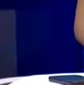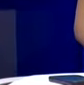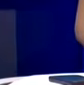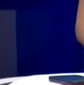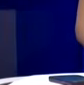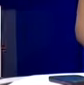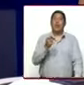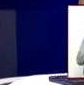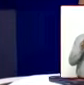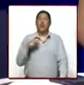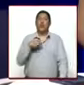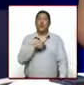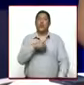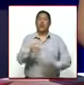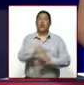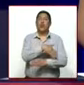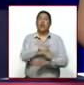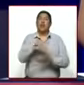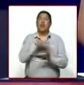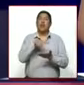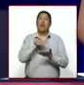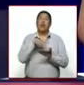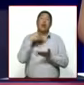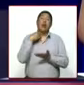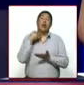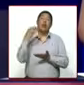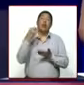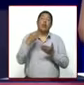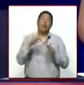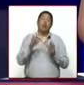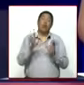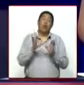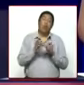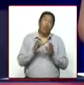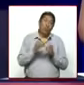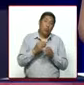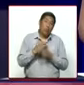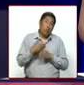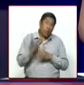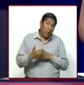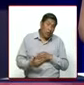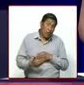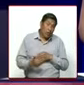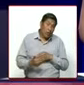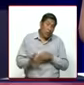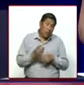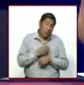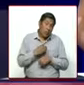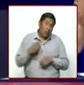Rápidamente en vivo con esta unidad móvil, la Asamblea Legislativa, ¿cómo avanza la sesión? Sergio Loza, contigo.